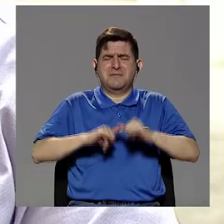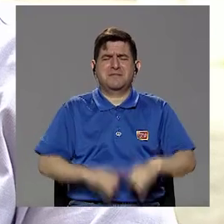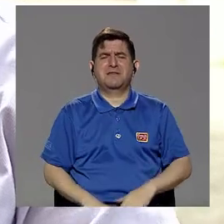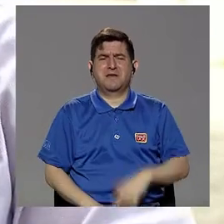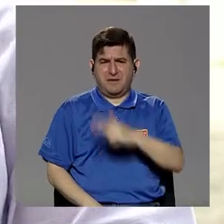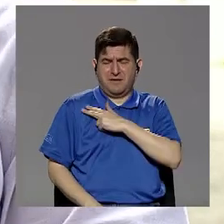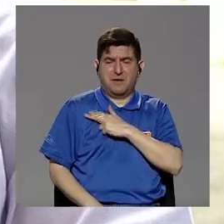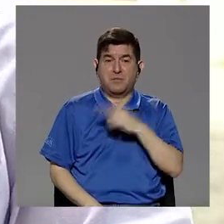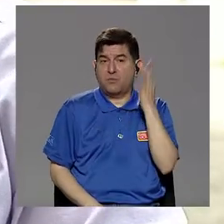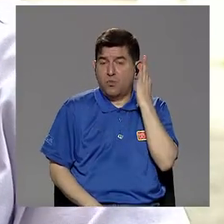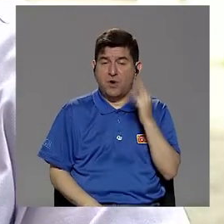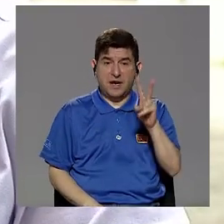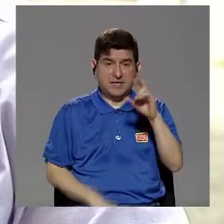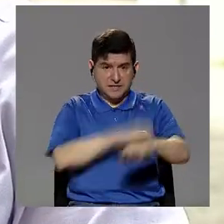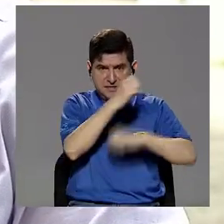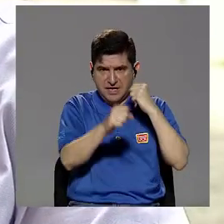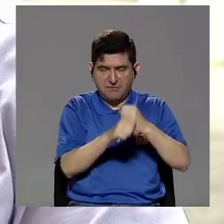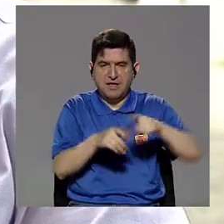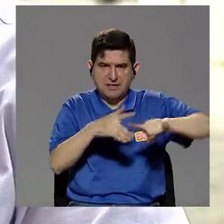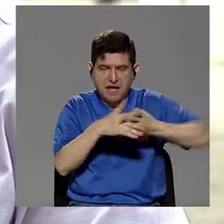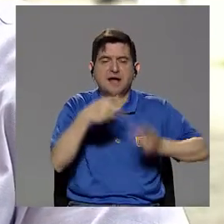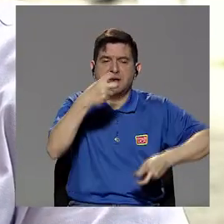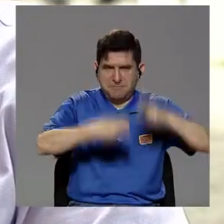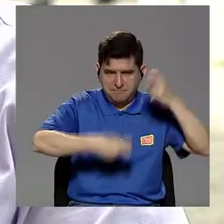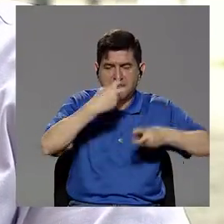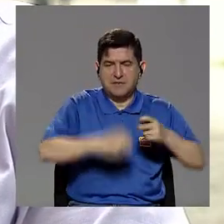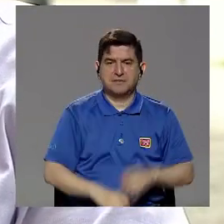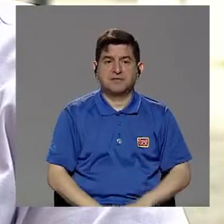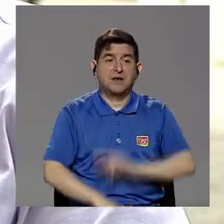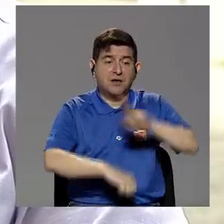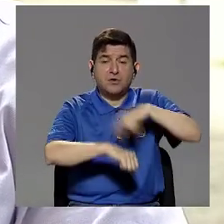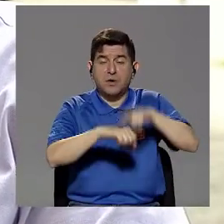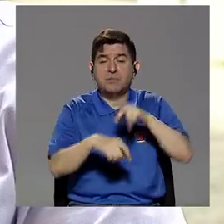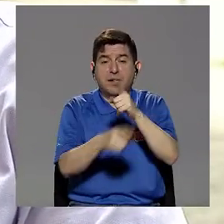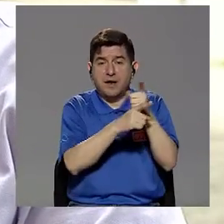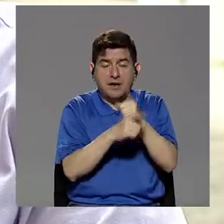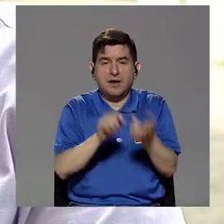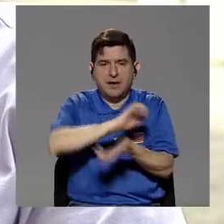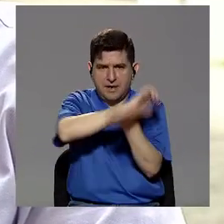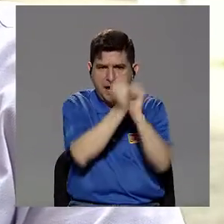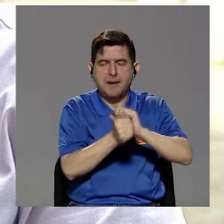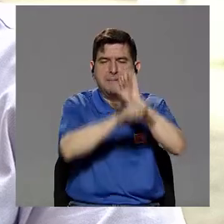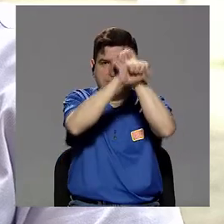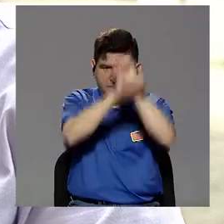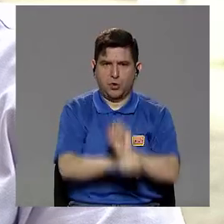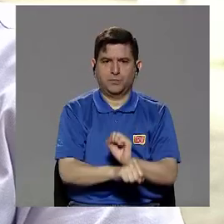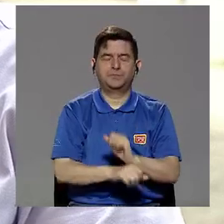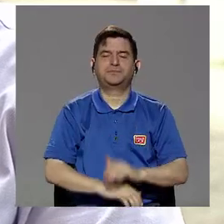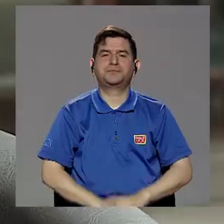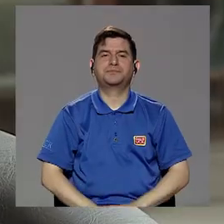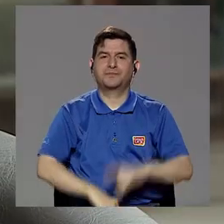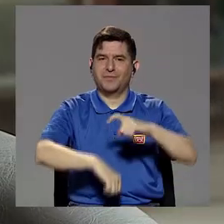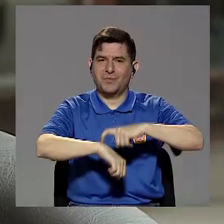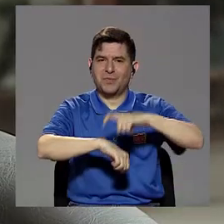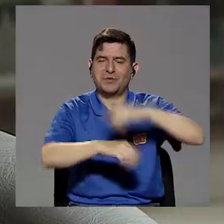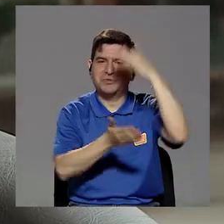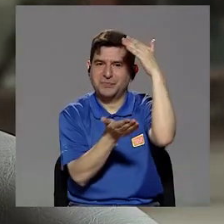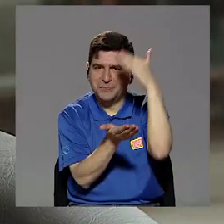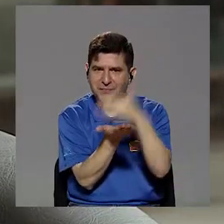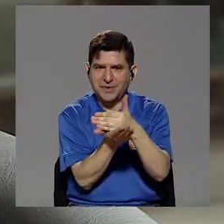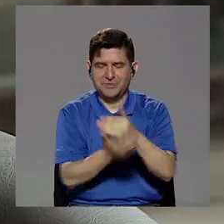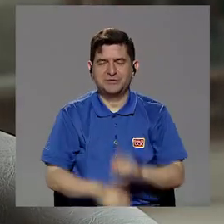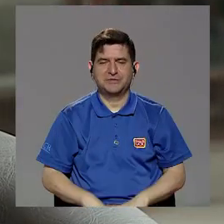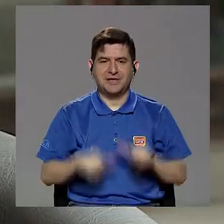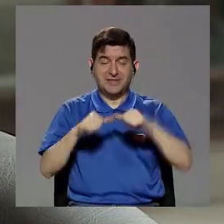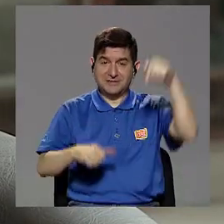mujeres jóvenes de 20 años empezamos a tener estos problemas, que generalmente se corrigen cambiando hábitos. Uh-huh. Bueno, es momento de hacer una